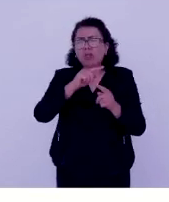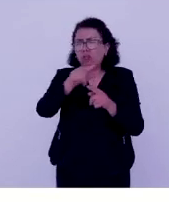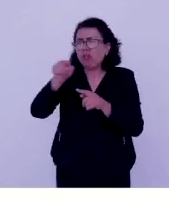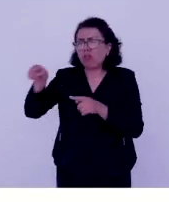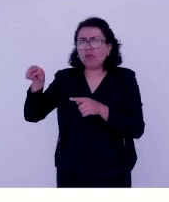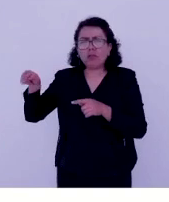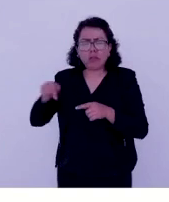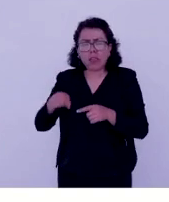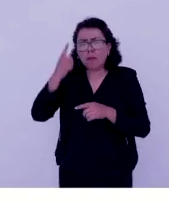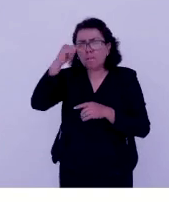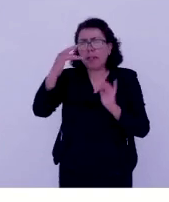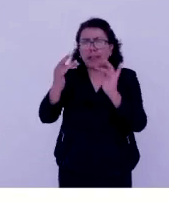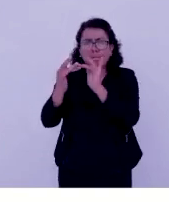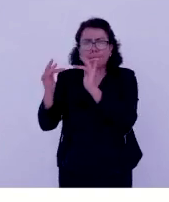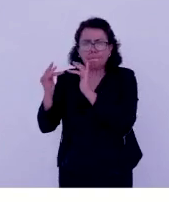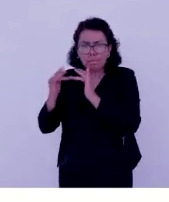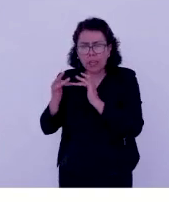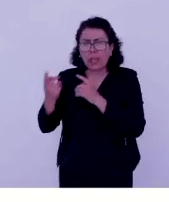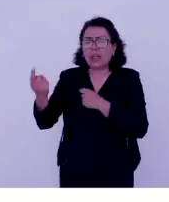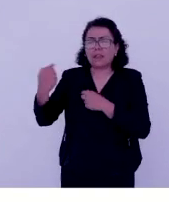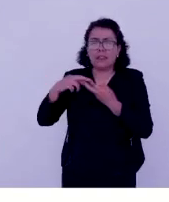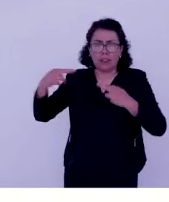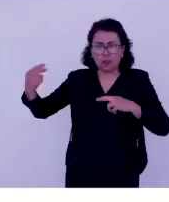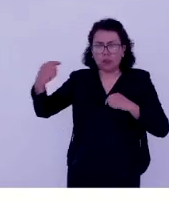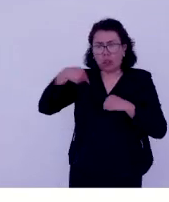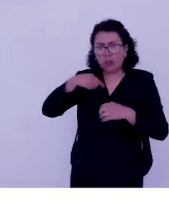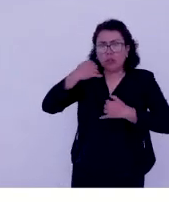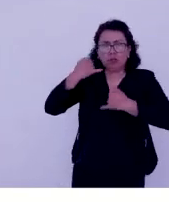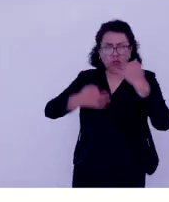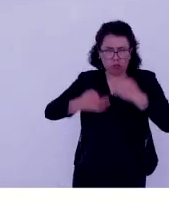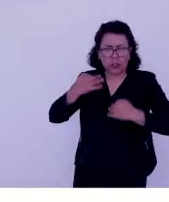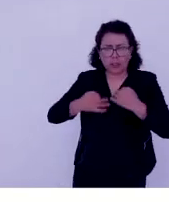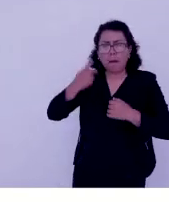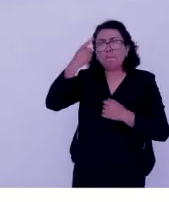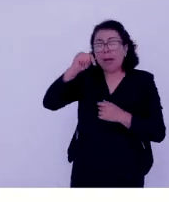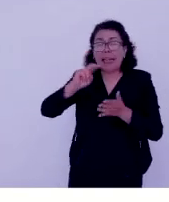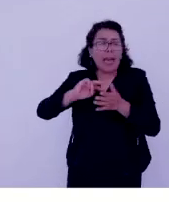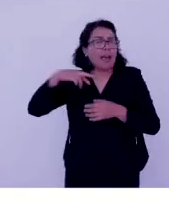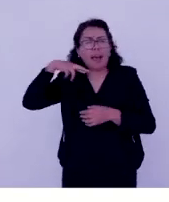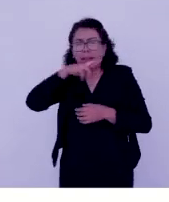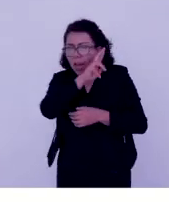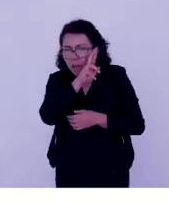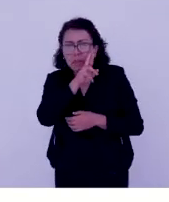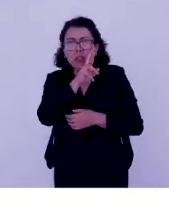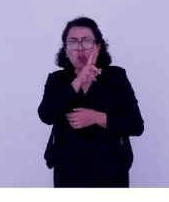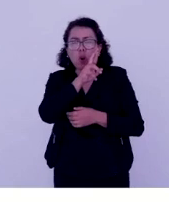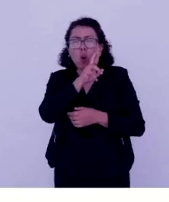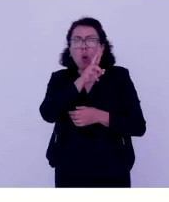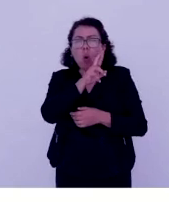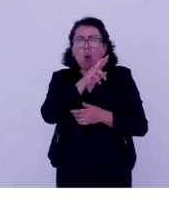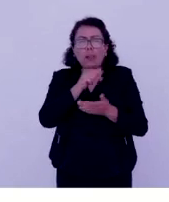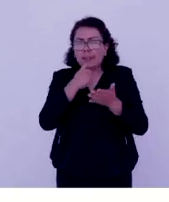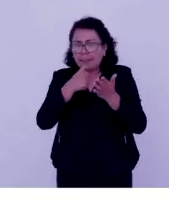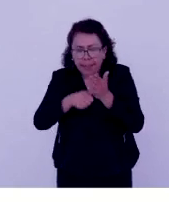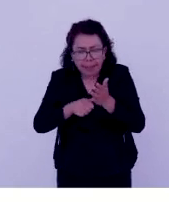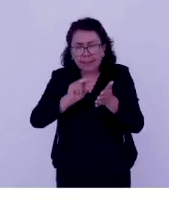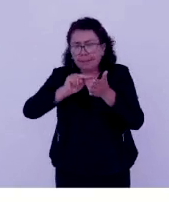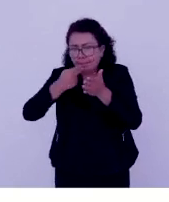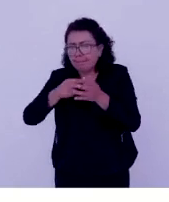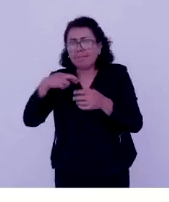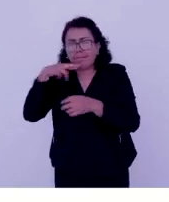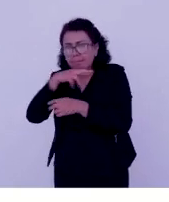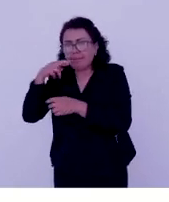para comunicaciones electrónicas con el poder judicial a efecto de agilizar trámites y no paralizar por tiempos excesivos un